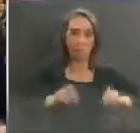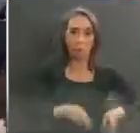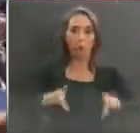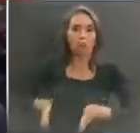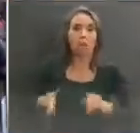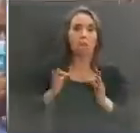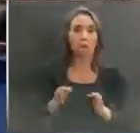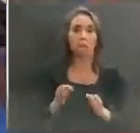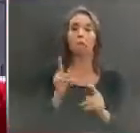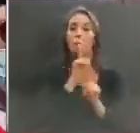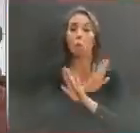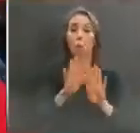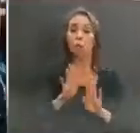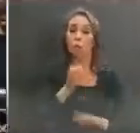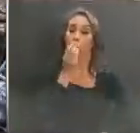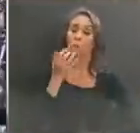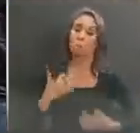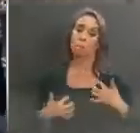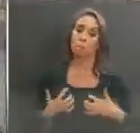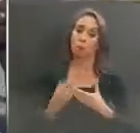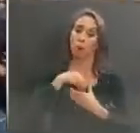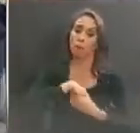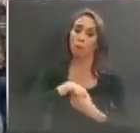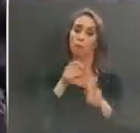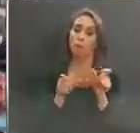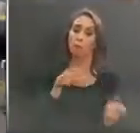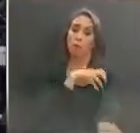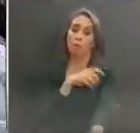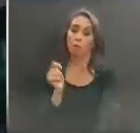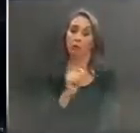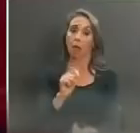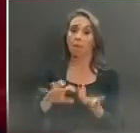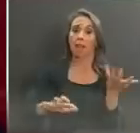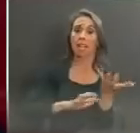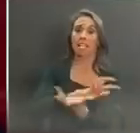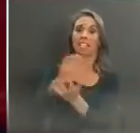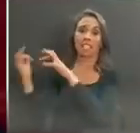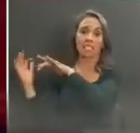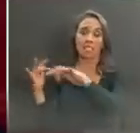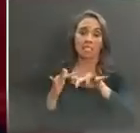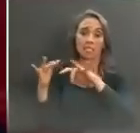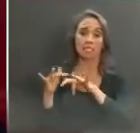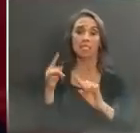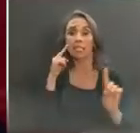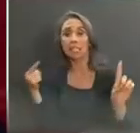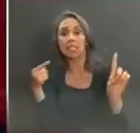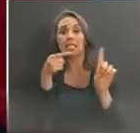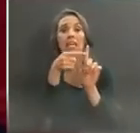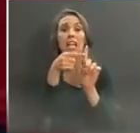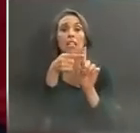el claro mensaje de profundo malestar de los tarapaqueños frente a esta crisis. Hacia quién apunta en esa